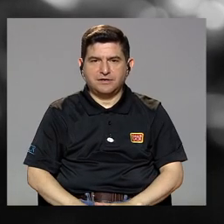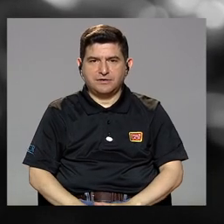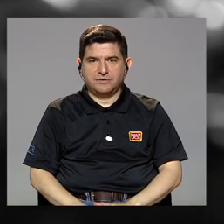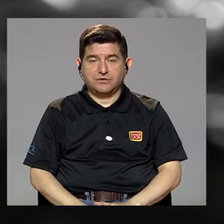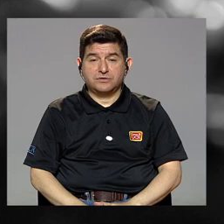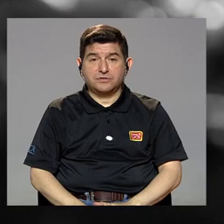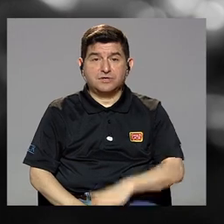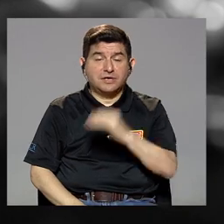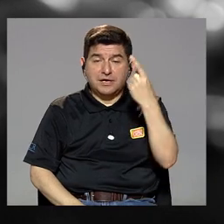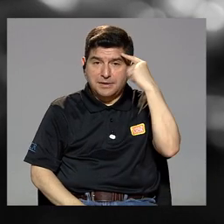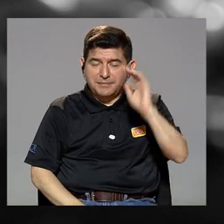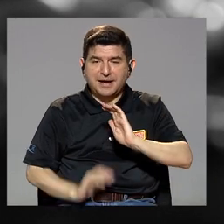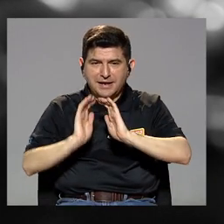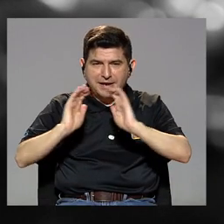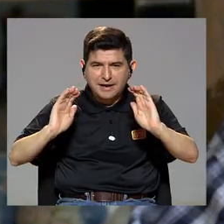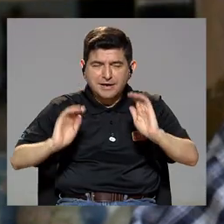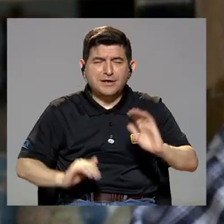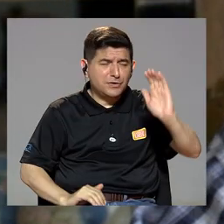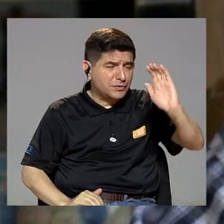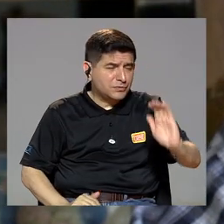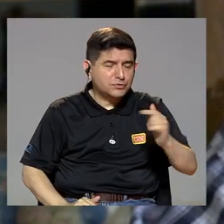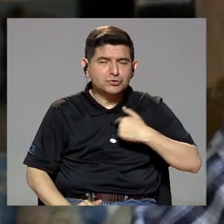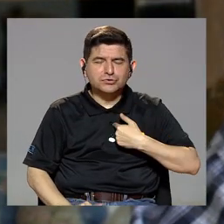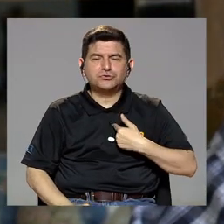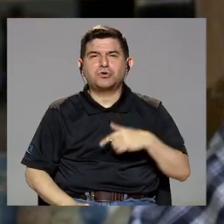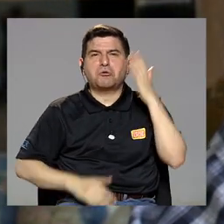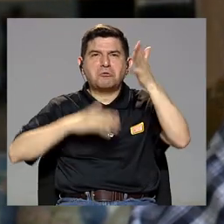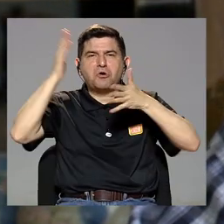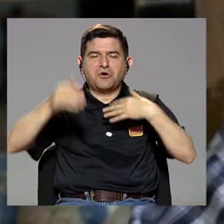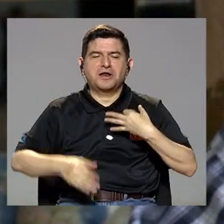yo meta 1 todos los días